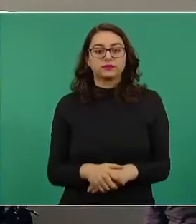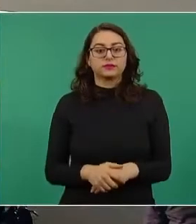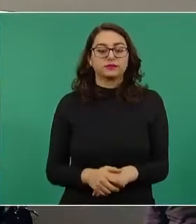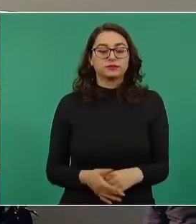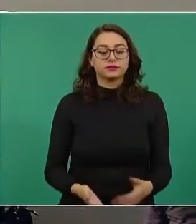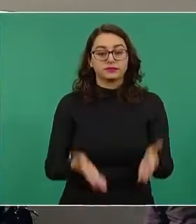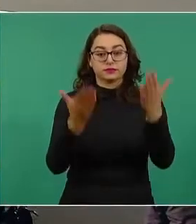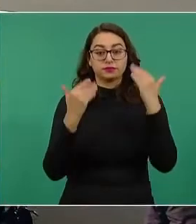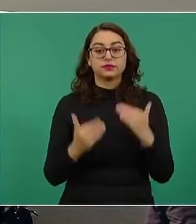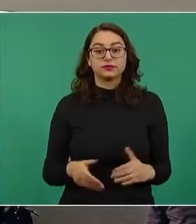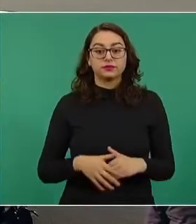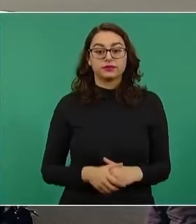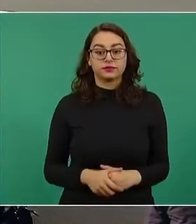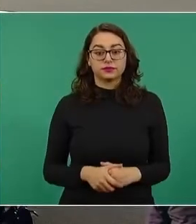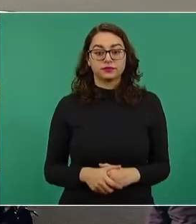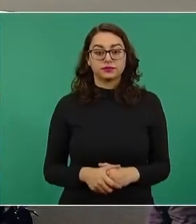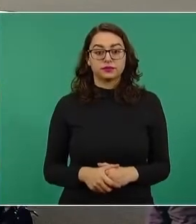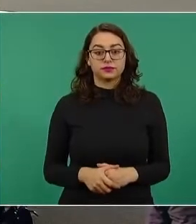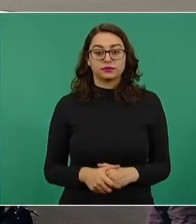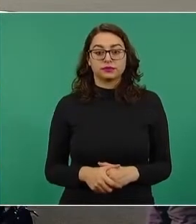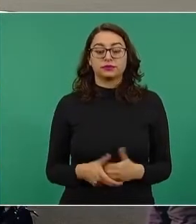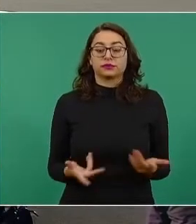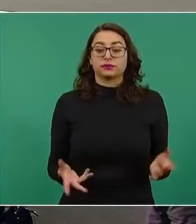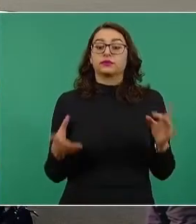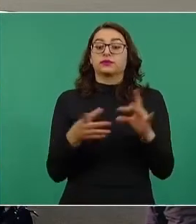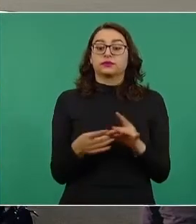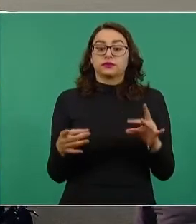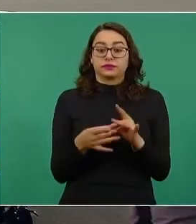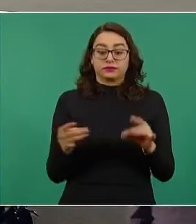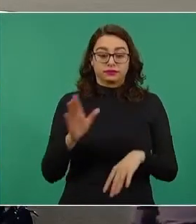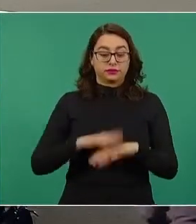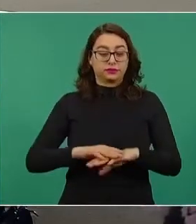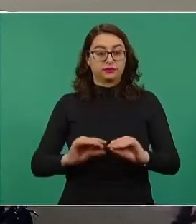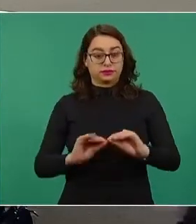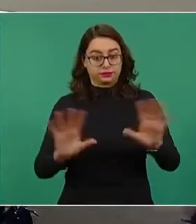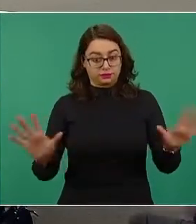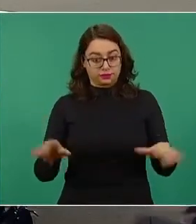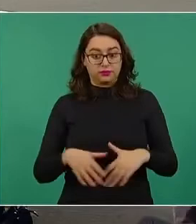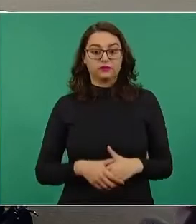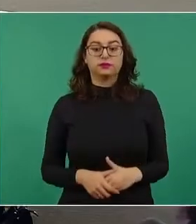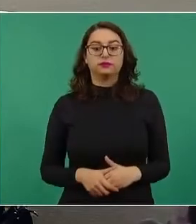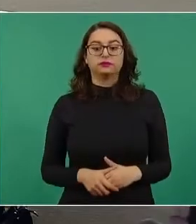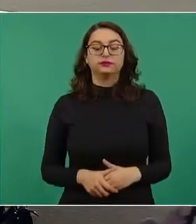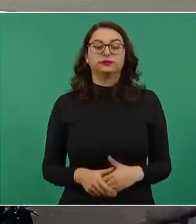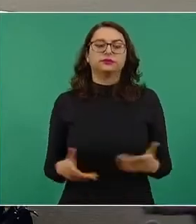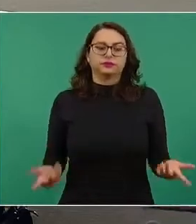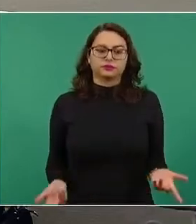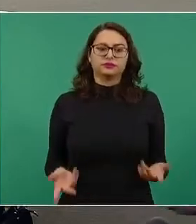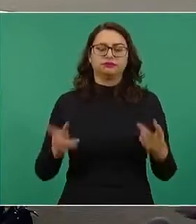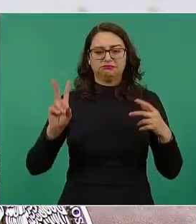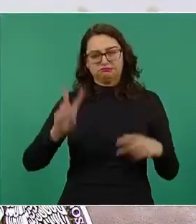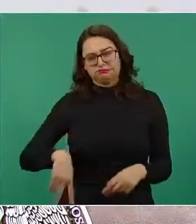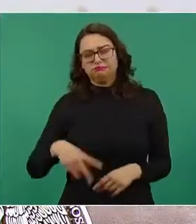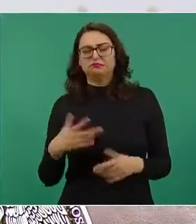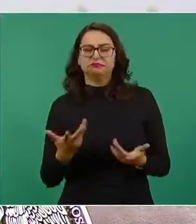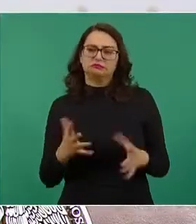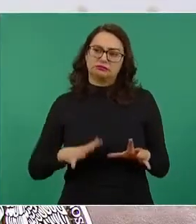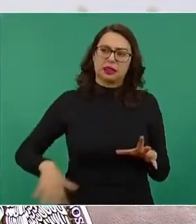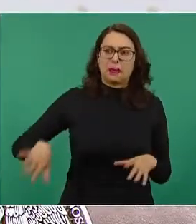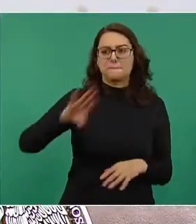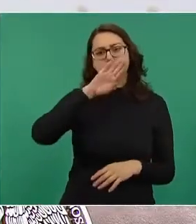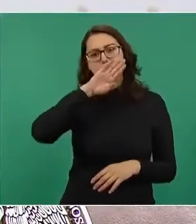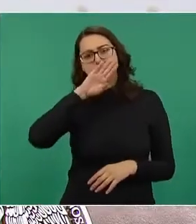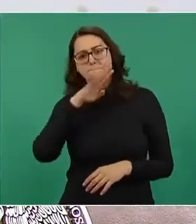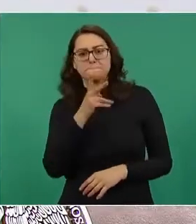siguiente, por favor. También para que la población tenga claridad, existe una preocupación totalmente genuina, totalmente válida de madres